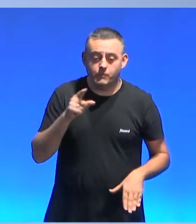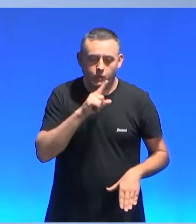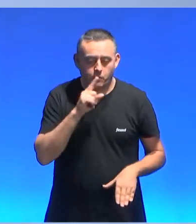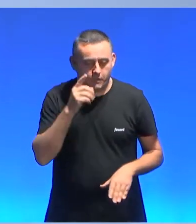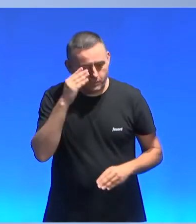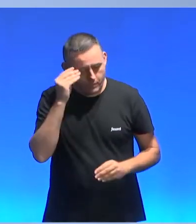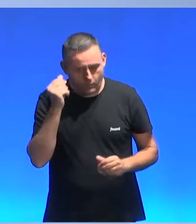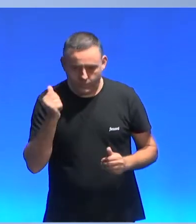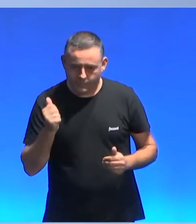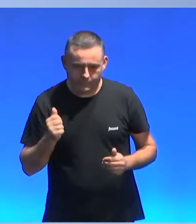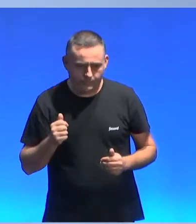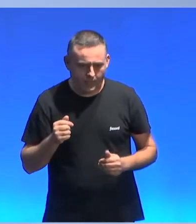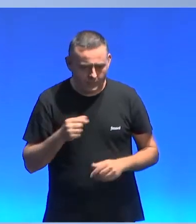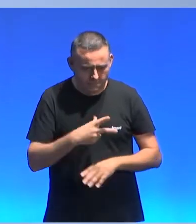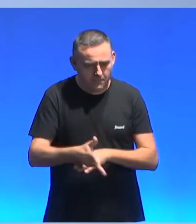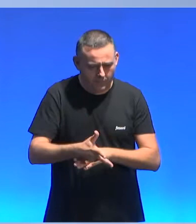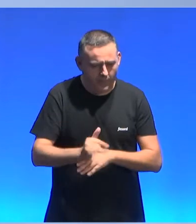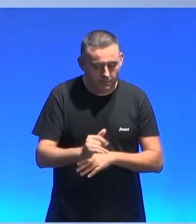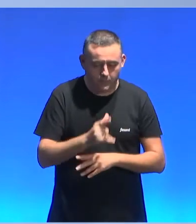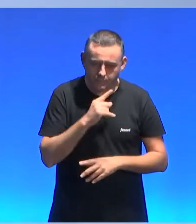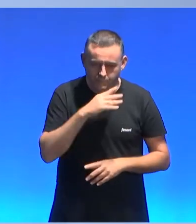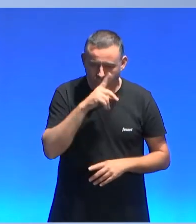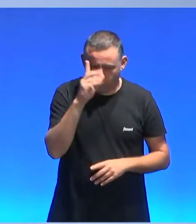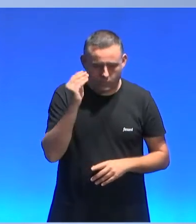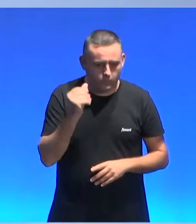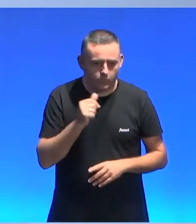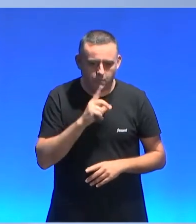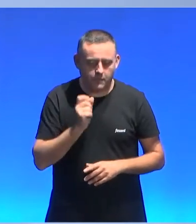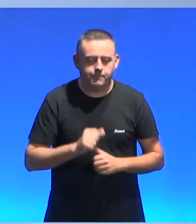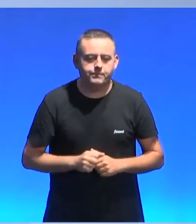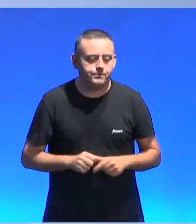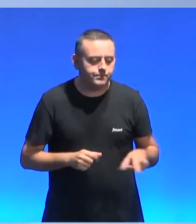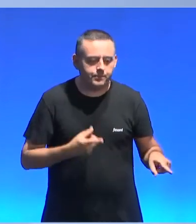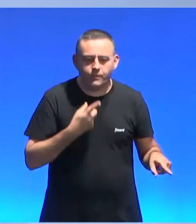pueden ayudarnos, pero de lejos.